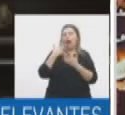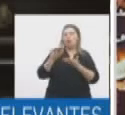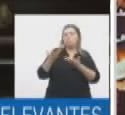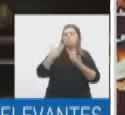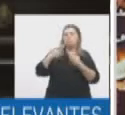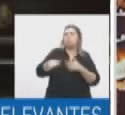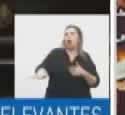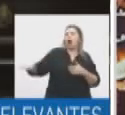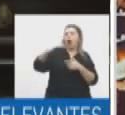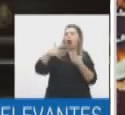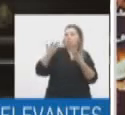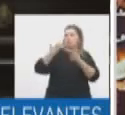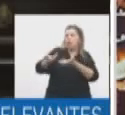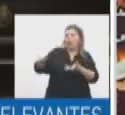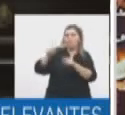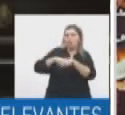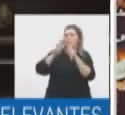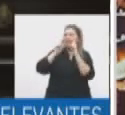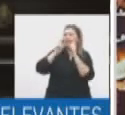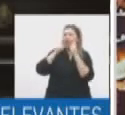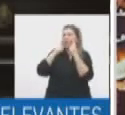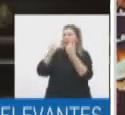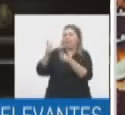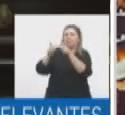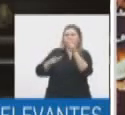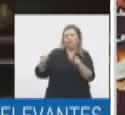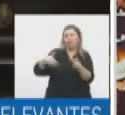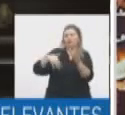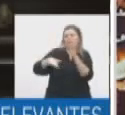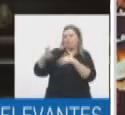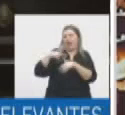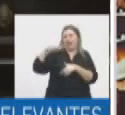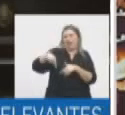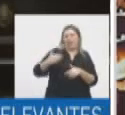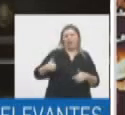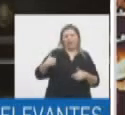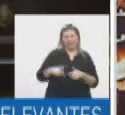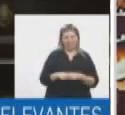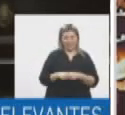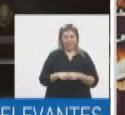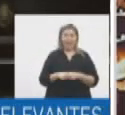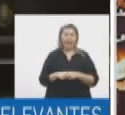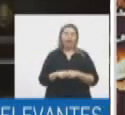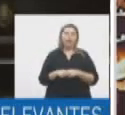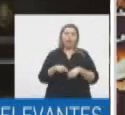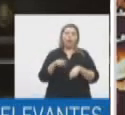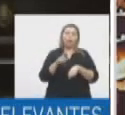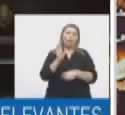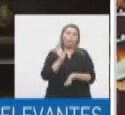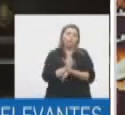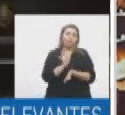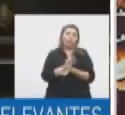quiero creemos que tal vez no porque al menos no lo ha expresado hasta aquí puede vetar totalmente o puede vetar